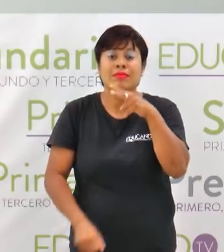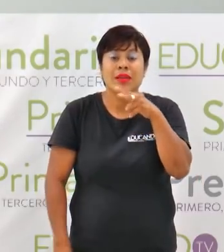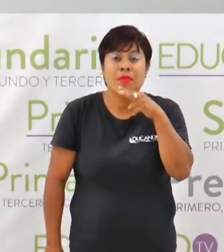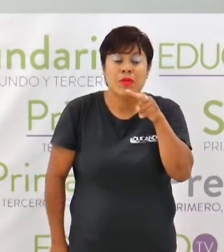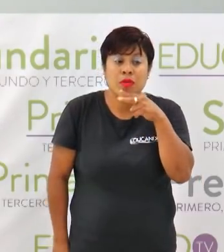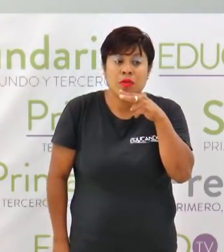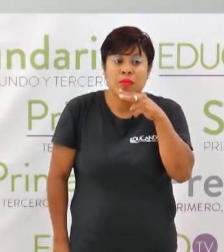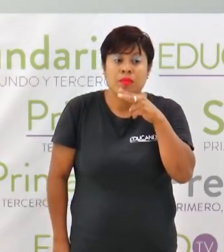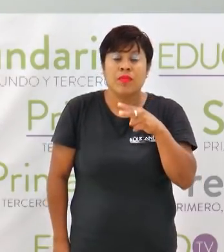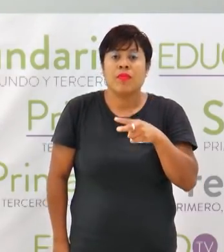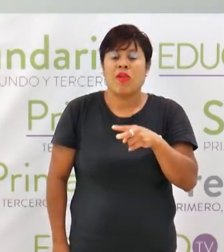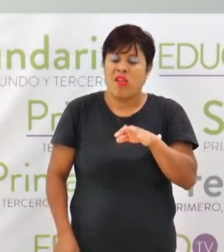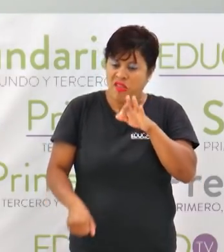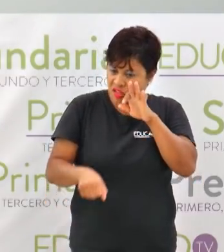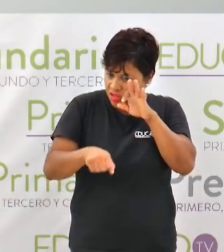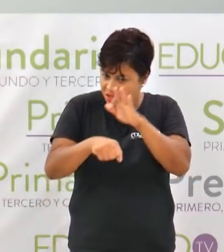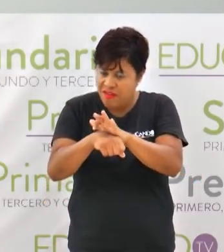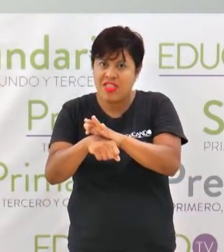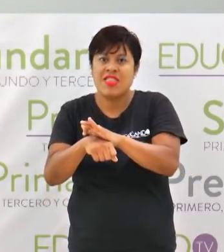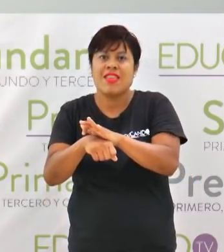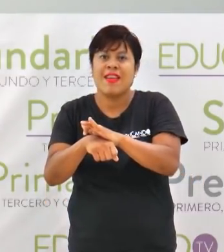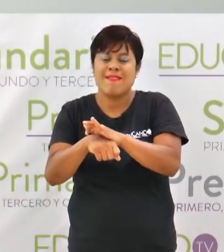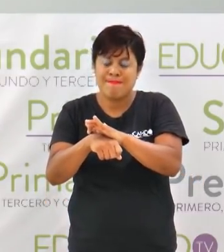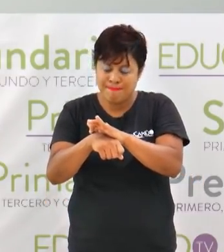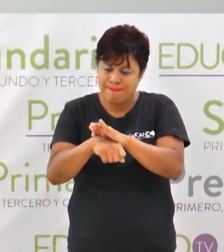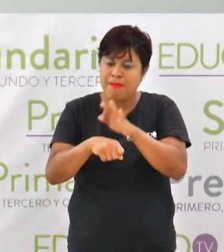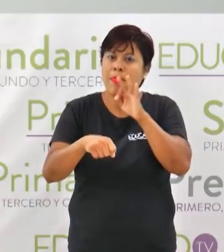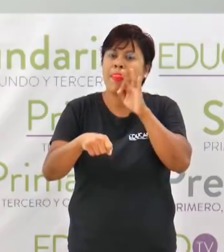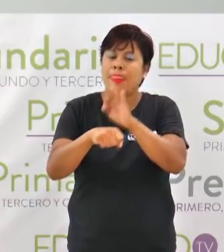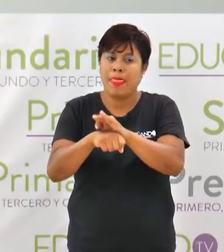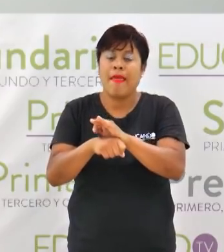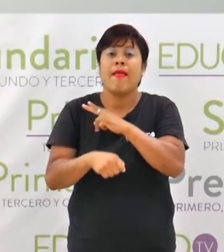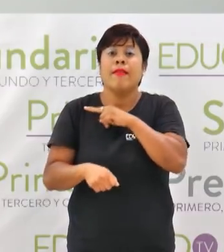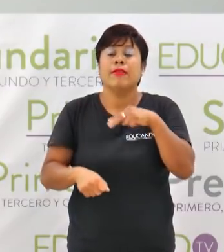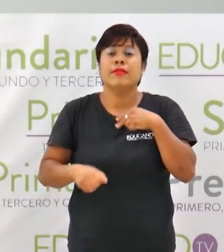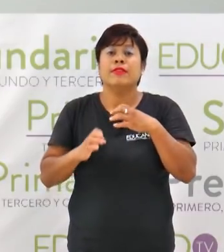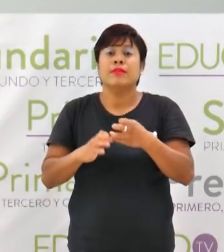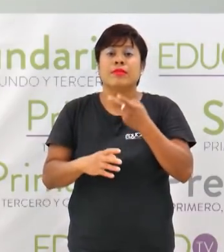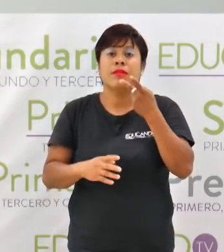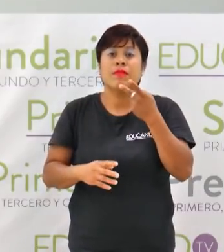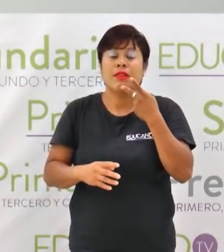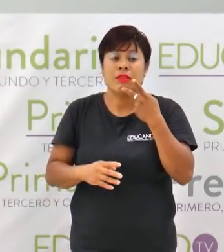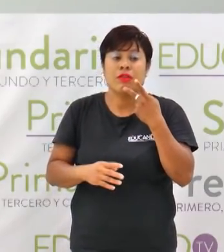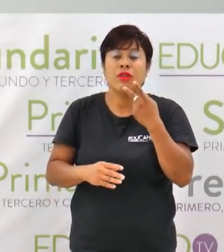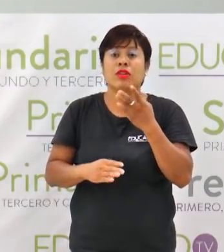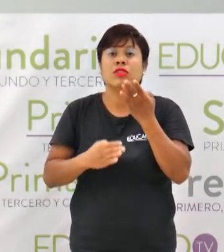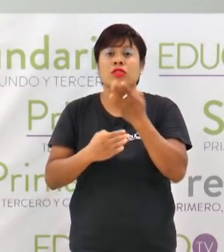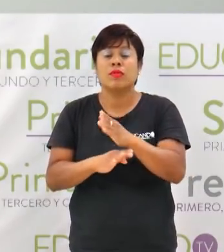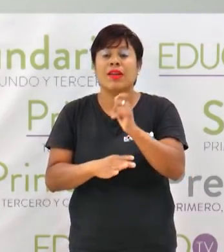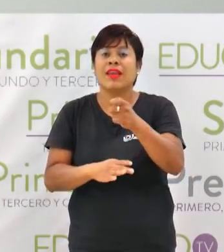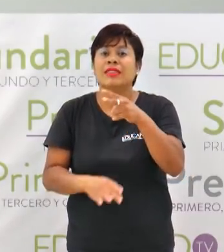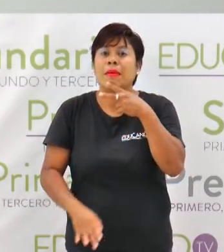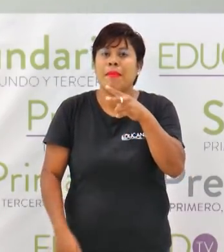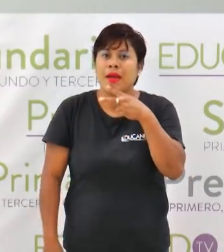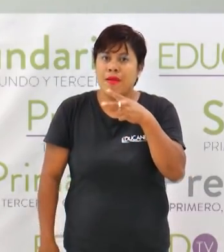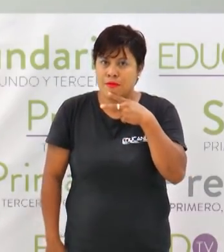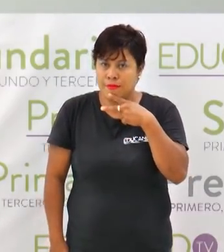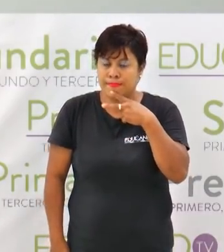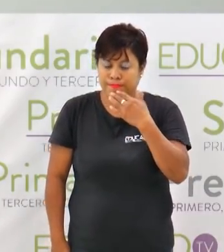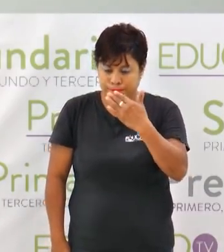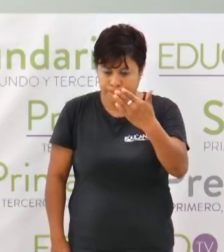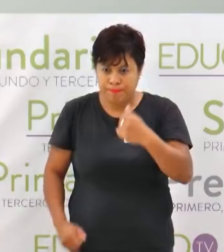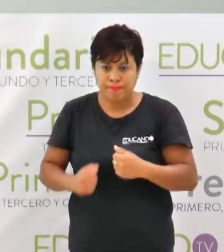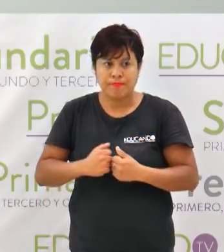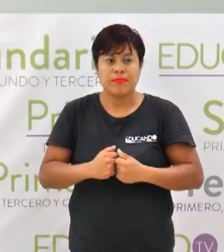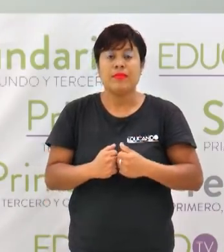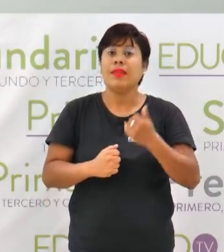verbo? Defendía, ¿verdad? Defendía, estamos hablando de que es un verbo.